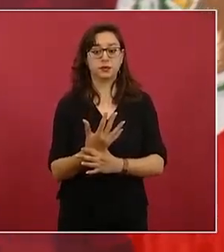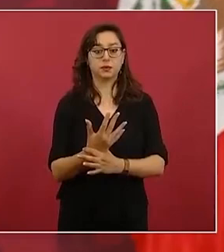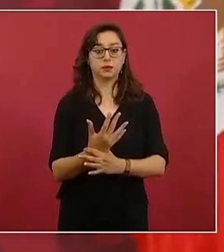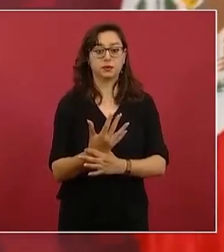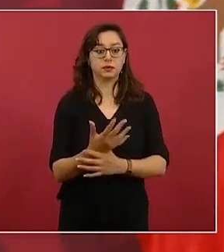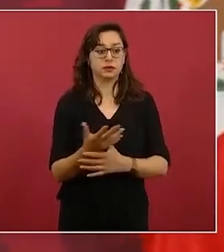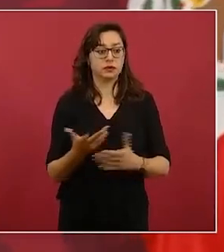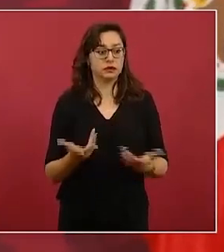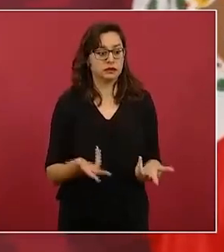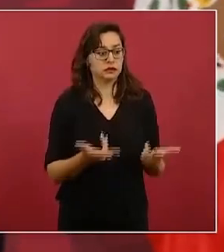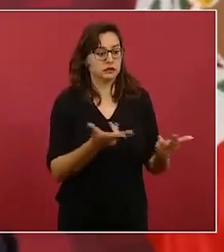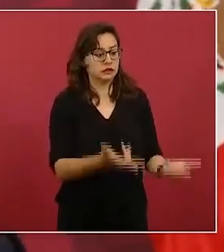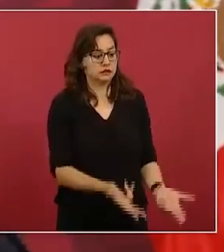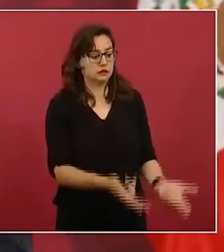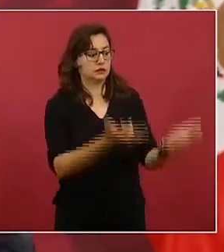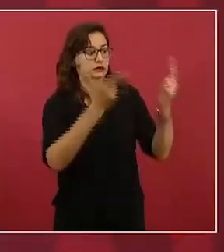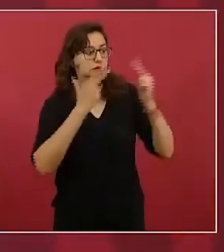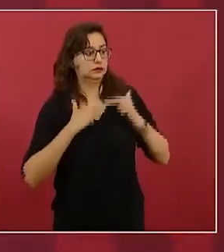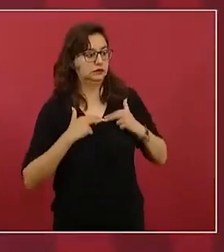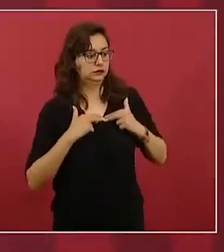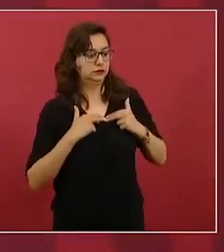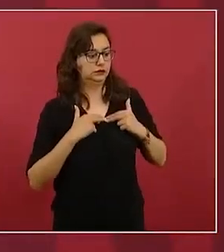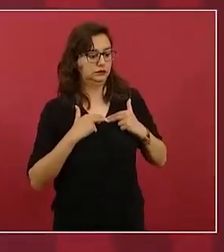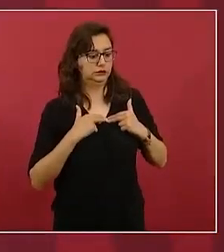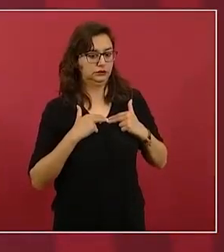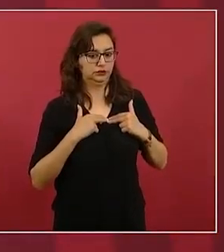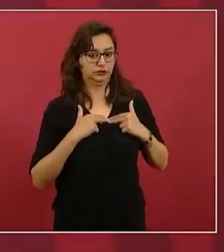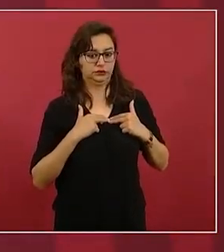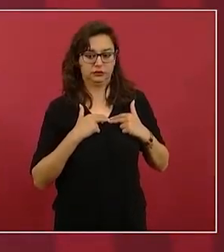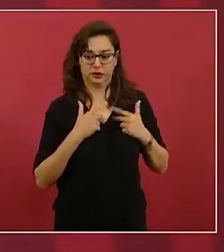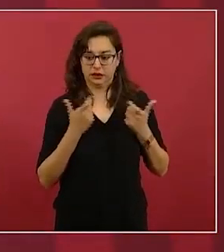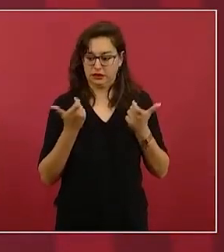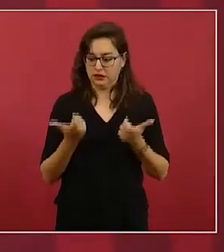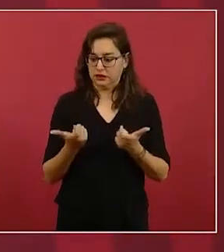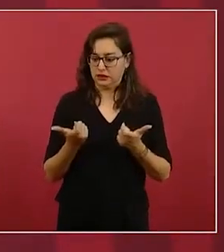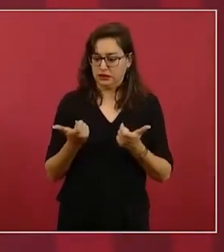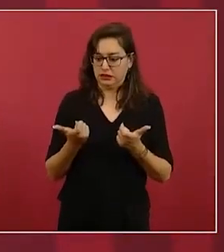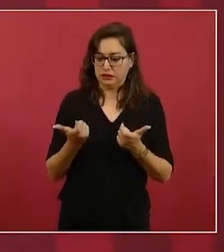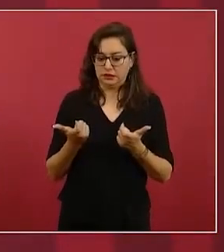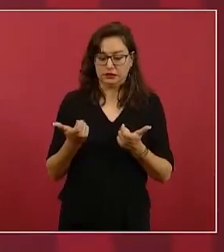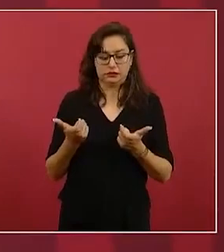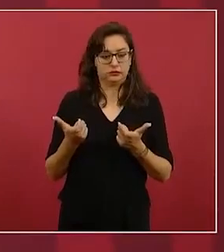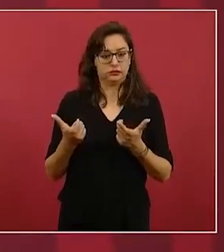que le habían dejado la economía prendida de alfileres.